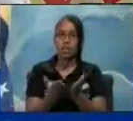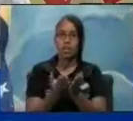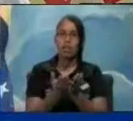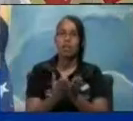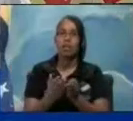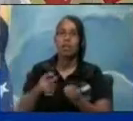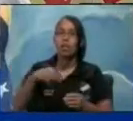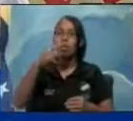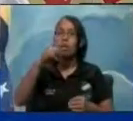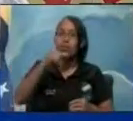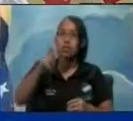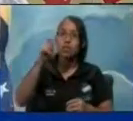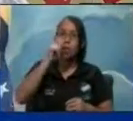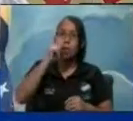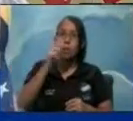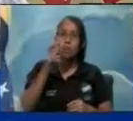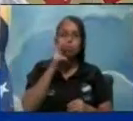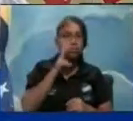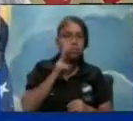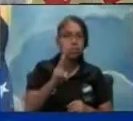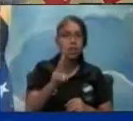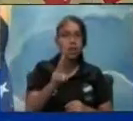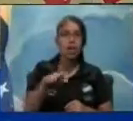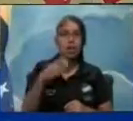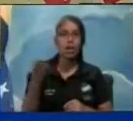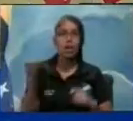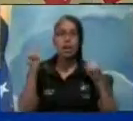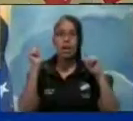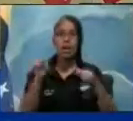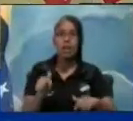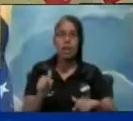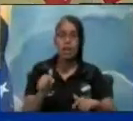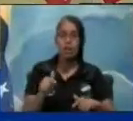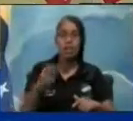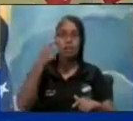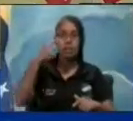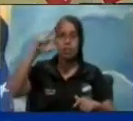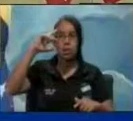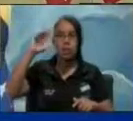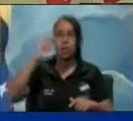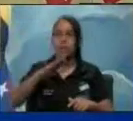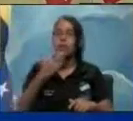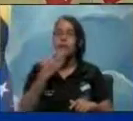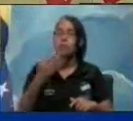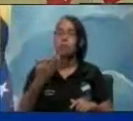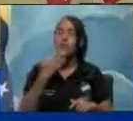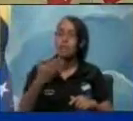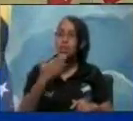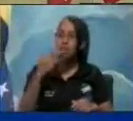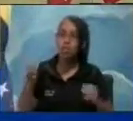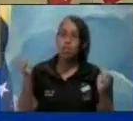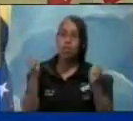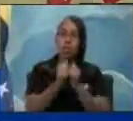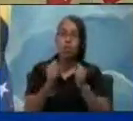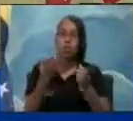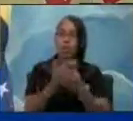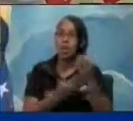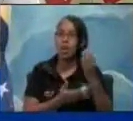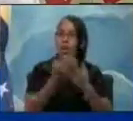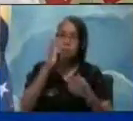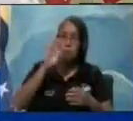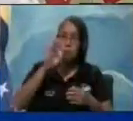Cuando Pedro y Juan se dieron cuenta que este zángano estaba pidiendo con las manos así, pero con la